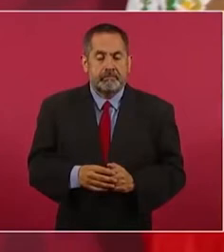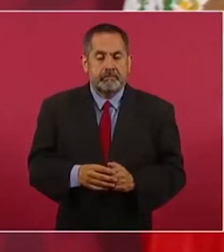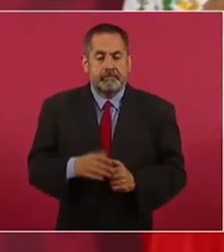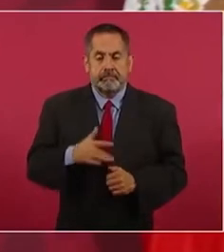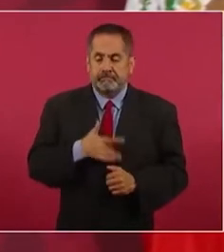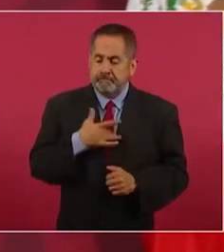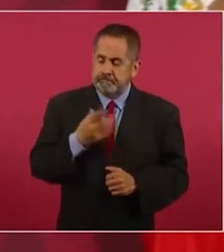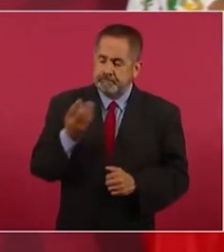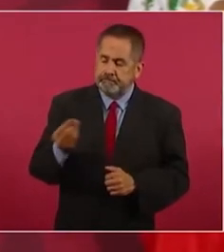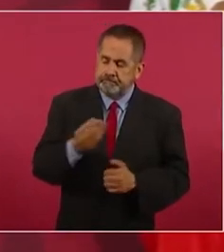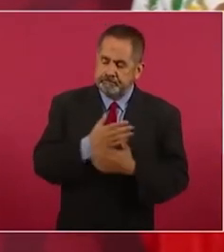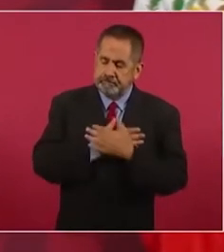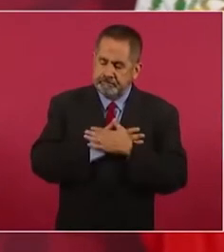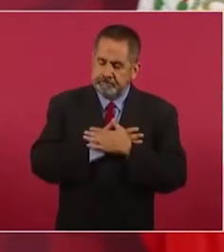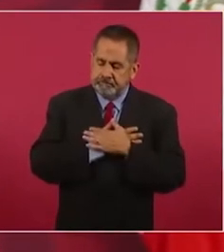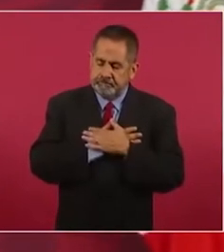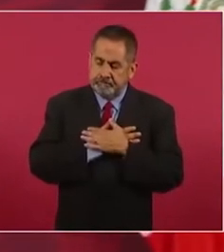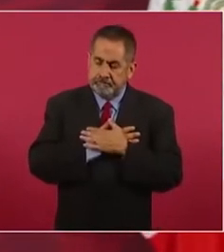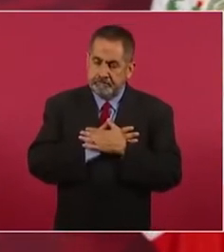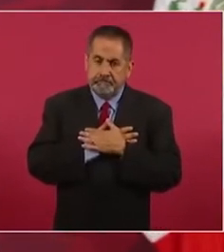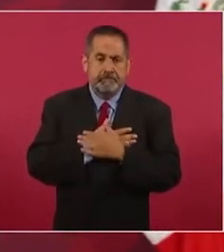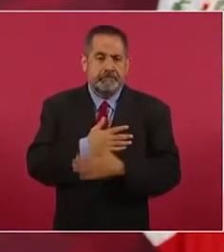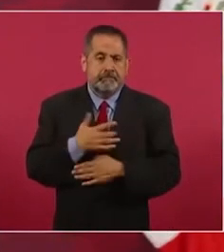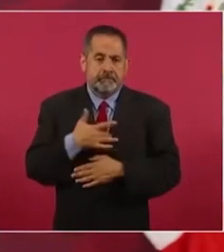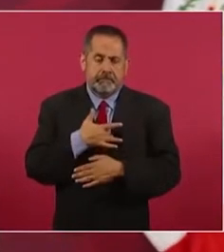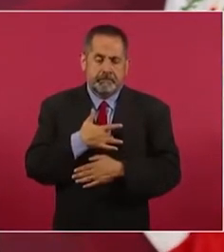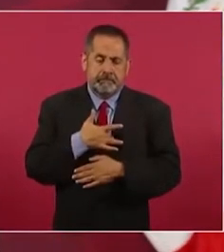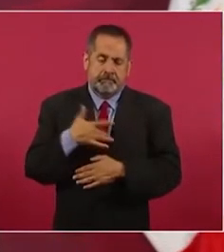Condolencia, mi dolor,